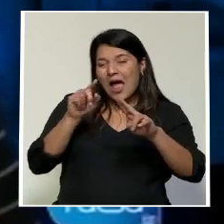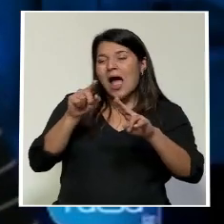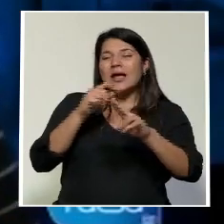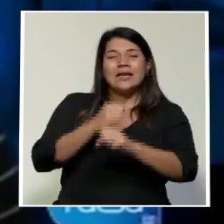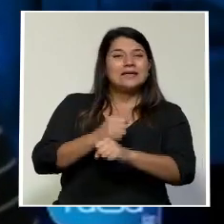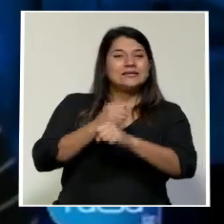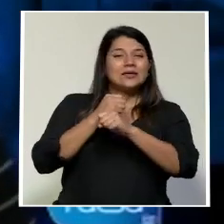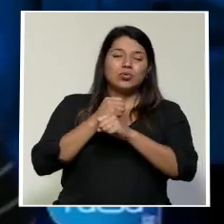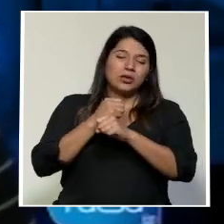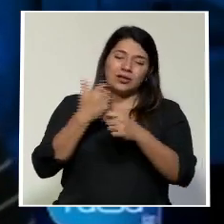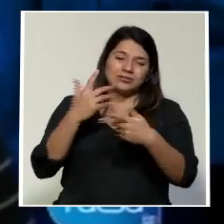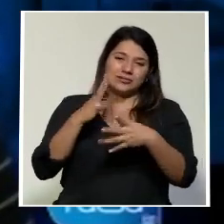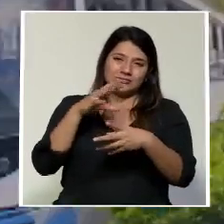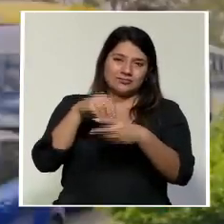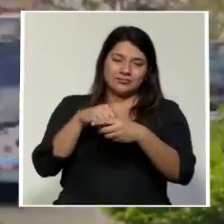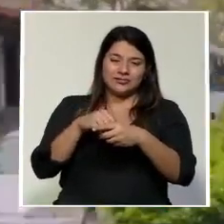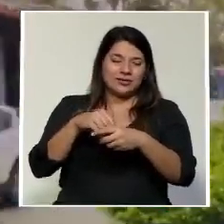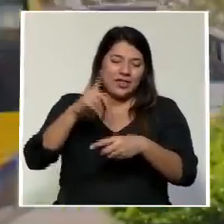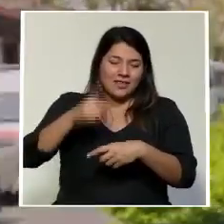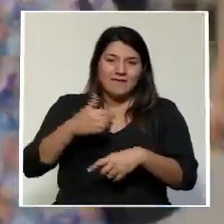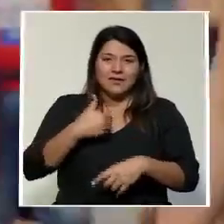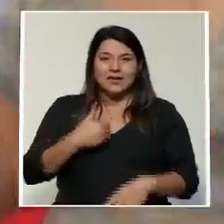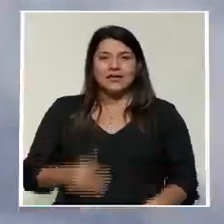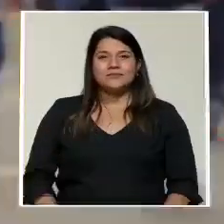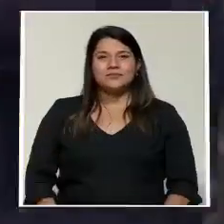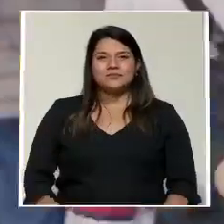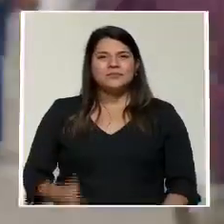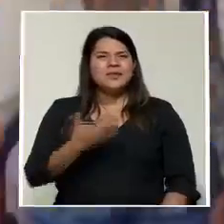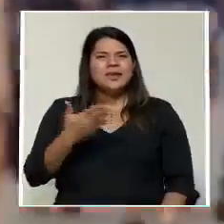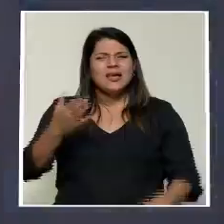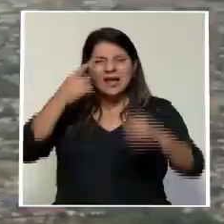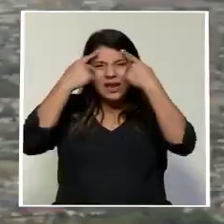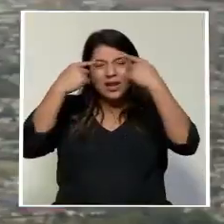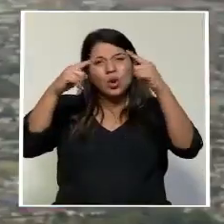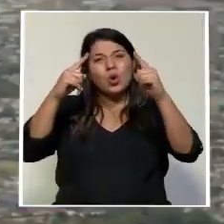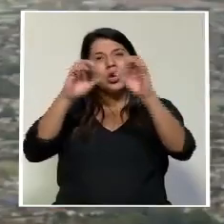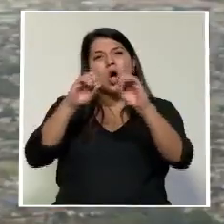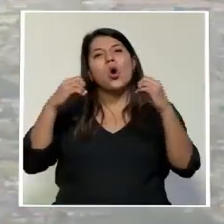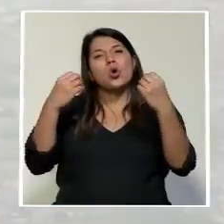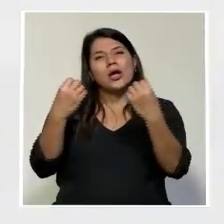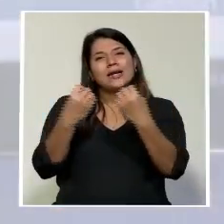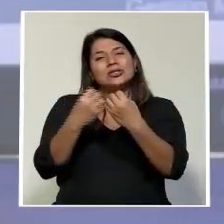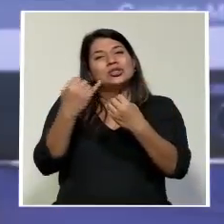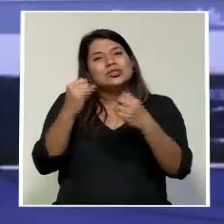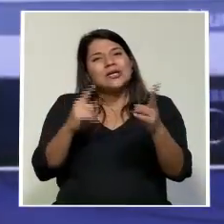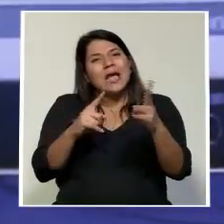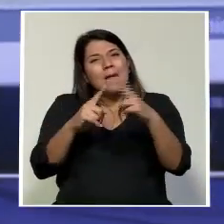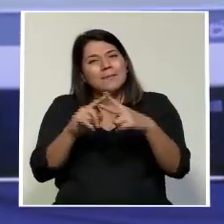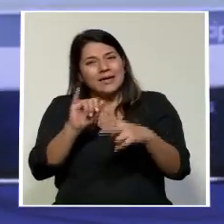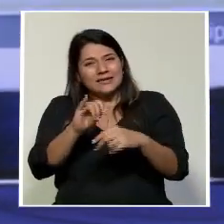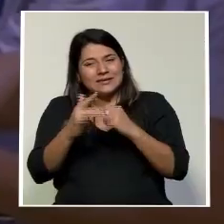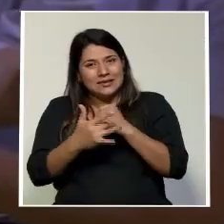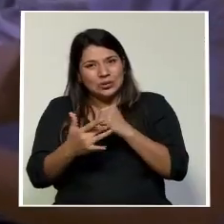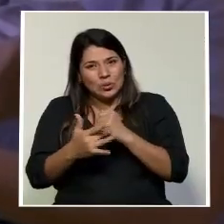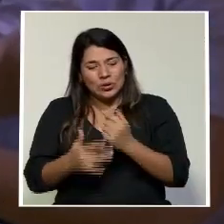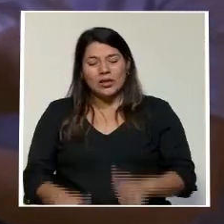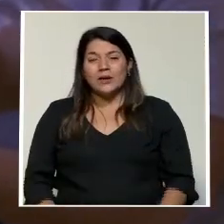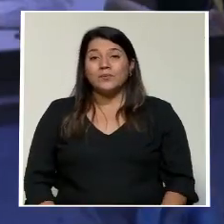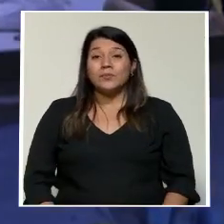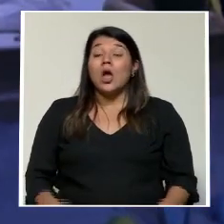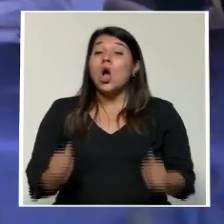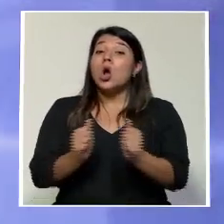valor intrínseco que tiene que estar ¿qué están logrando las organizaciones aplicando este tipo de tecnologías? con